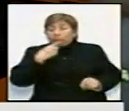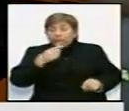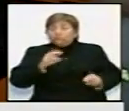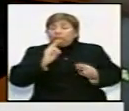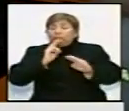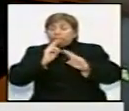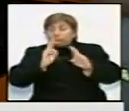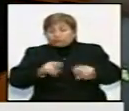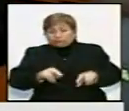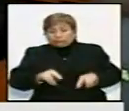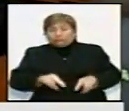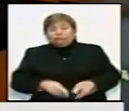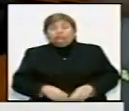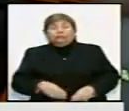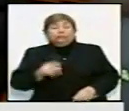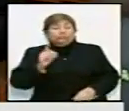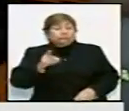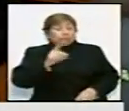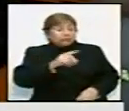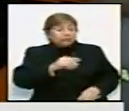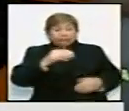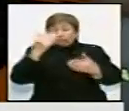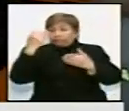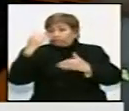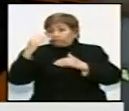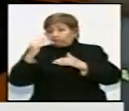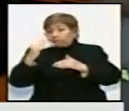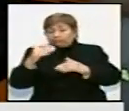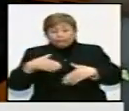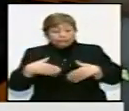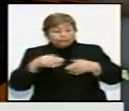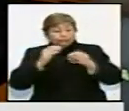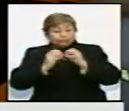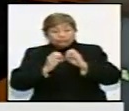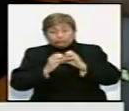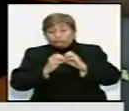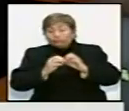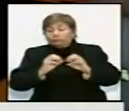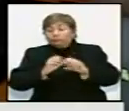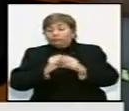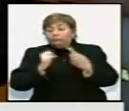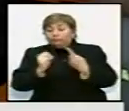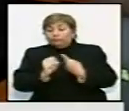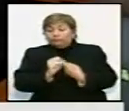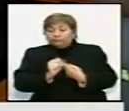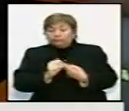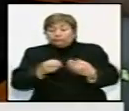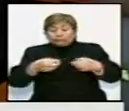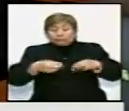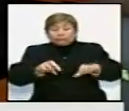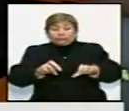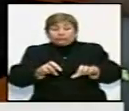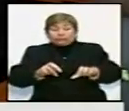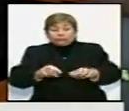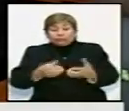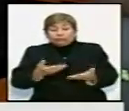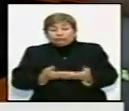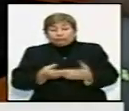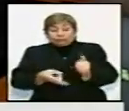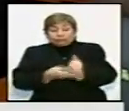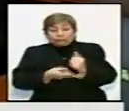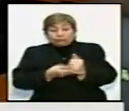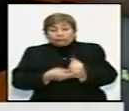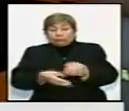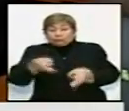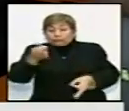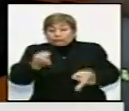merecen una respuesta, y si ustedes no están a la altura de poder resolver estos conflictos sociales que permiten garantizar la seguridad